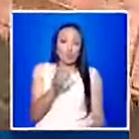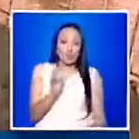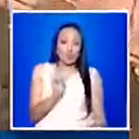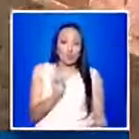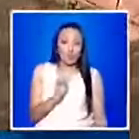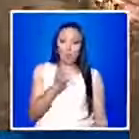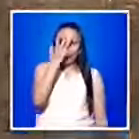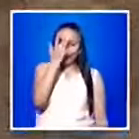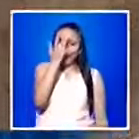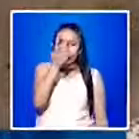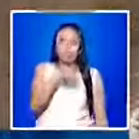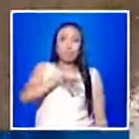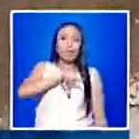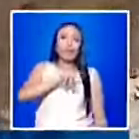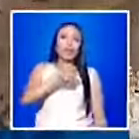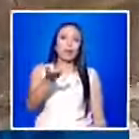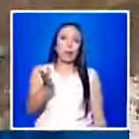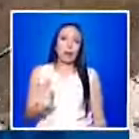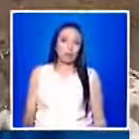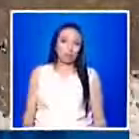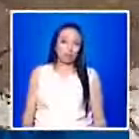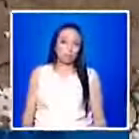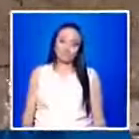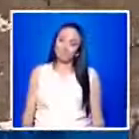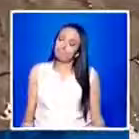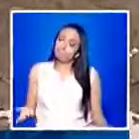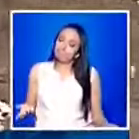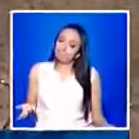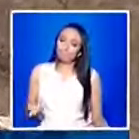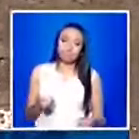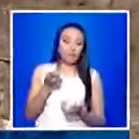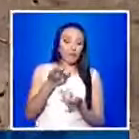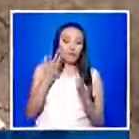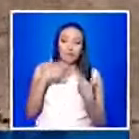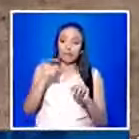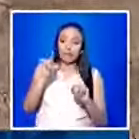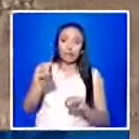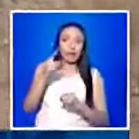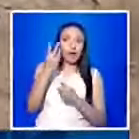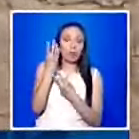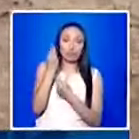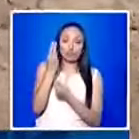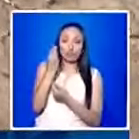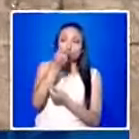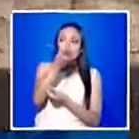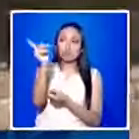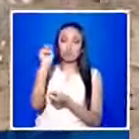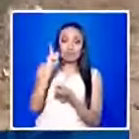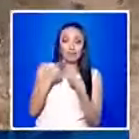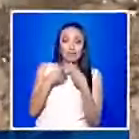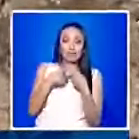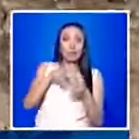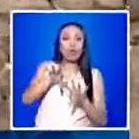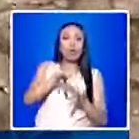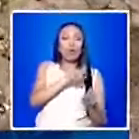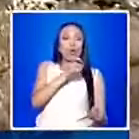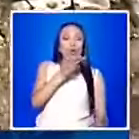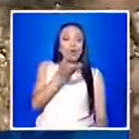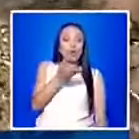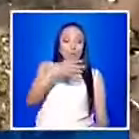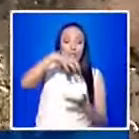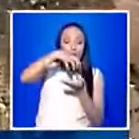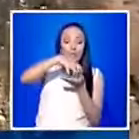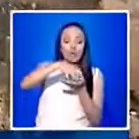¿Por qué? Porque le robaron, porque lamentablemente esto es un hecho que ya se ha vuelto recurrente, frecuente en la capital. El robo de